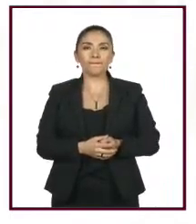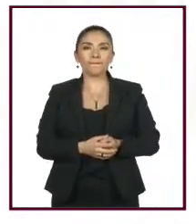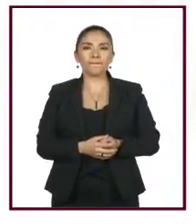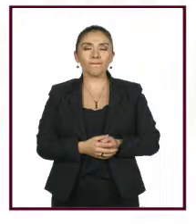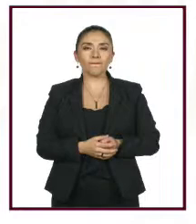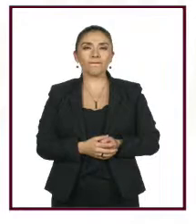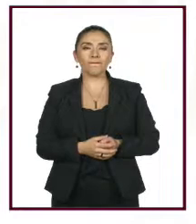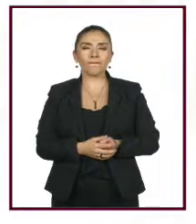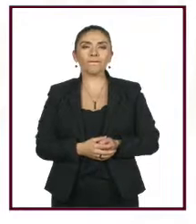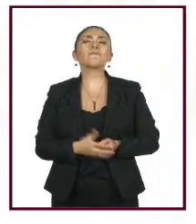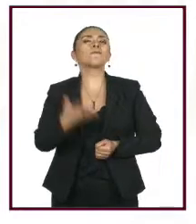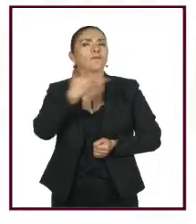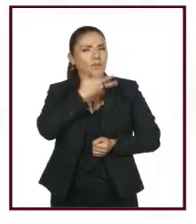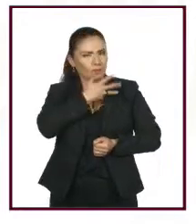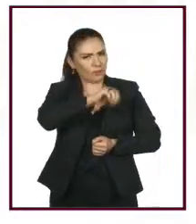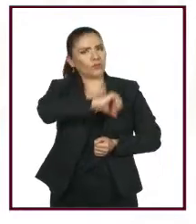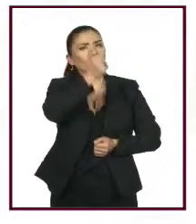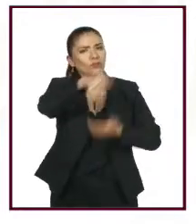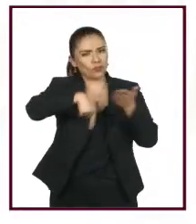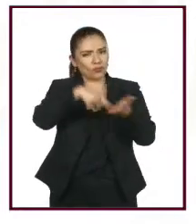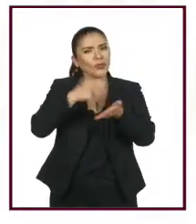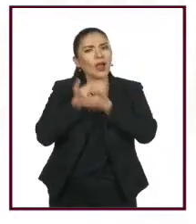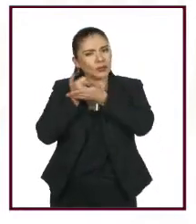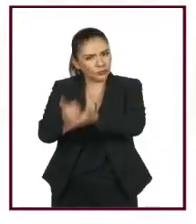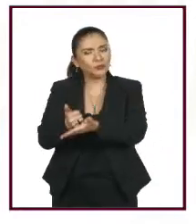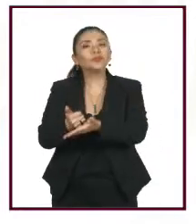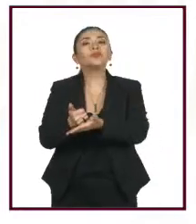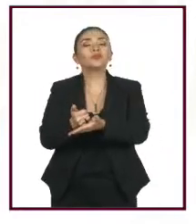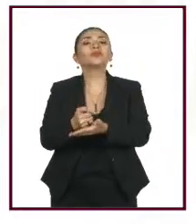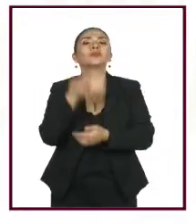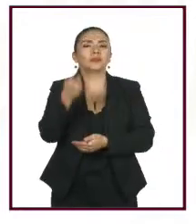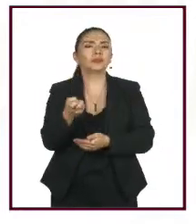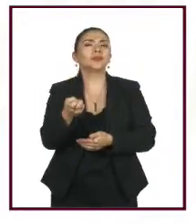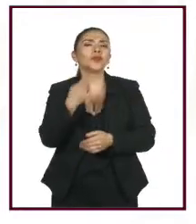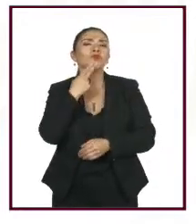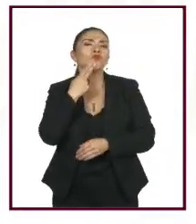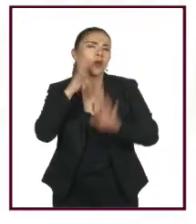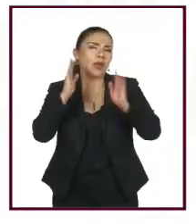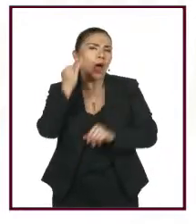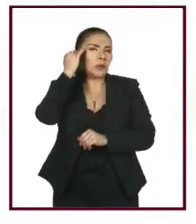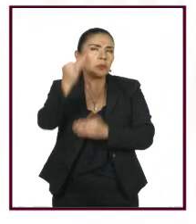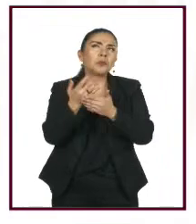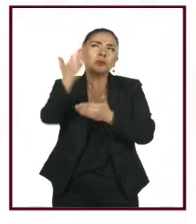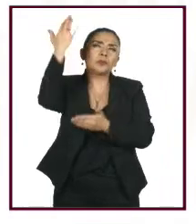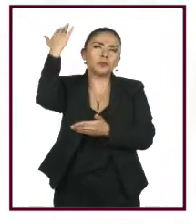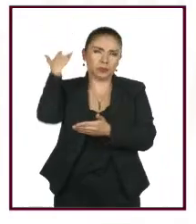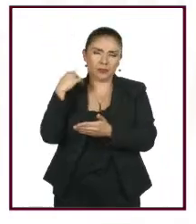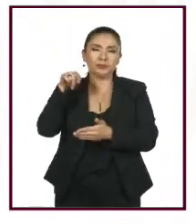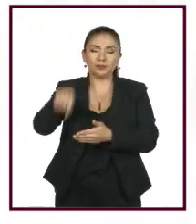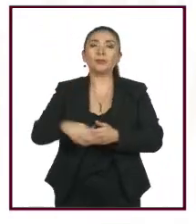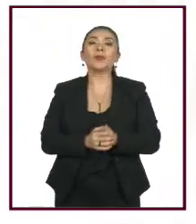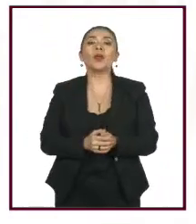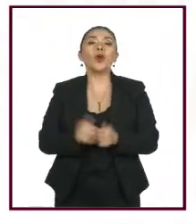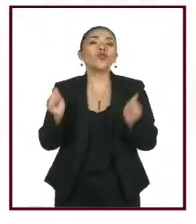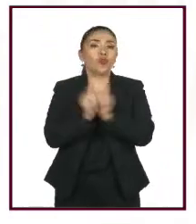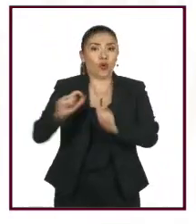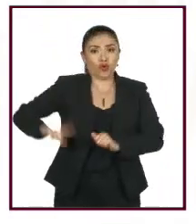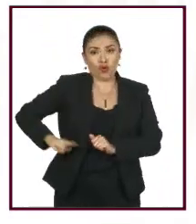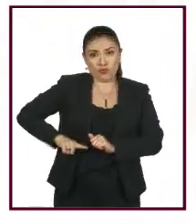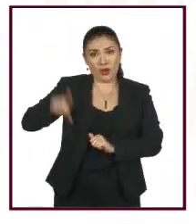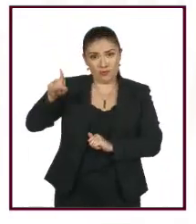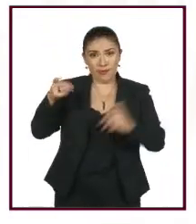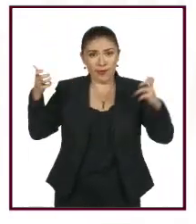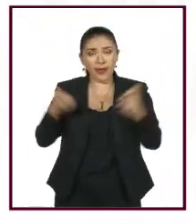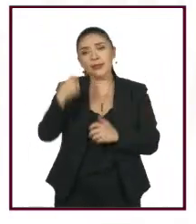Hay también unas intervenciones que ya se han utilizado desde hace tiempo por el gobierno para